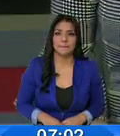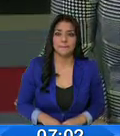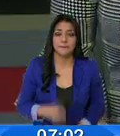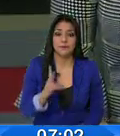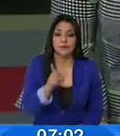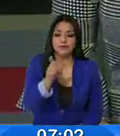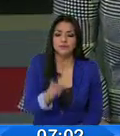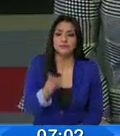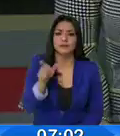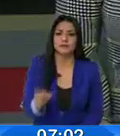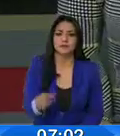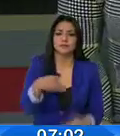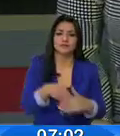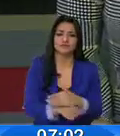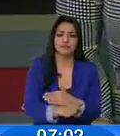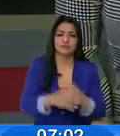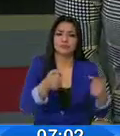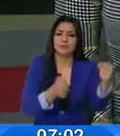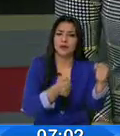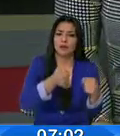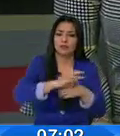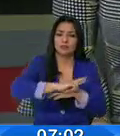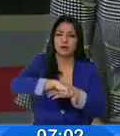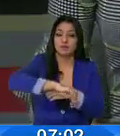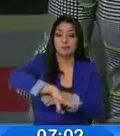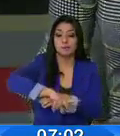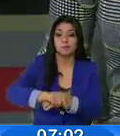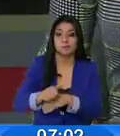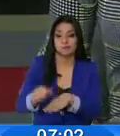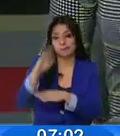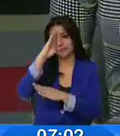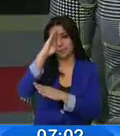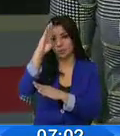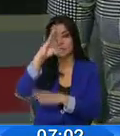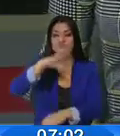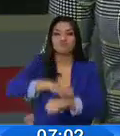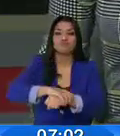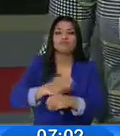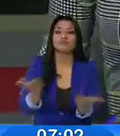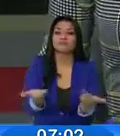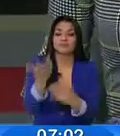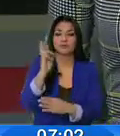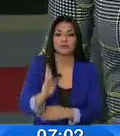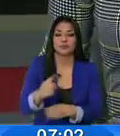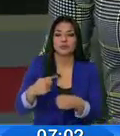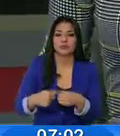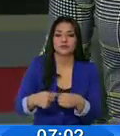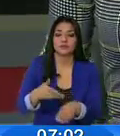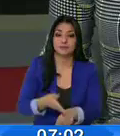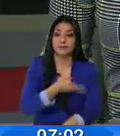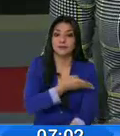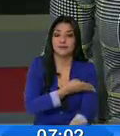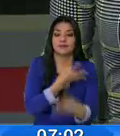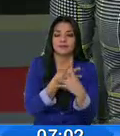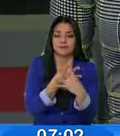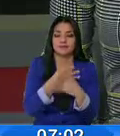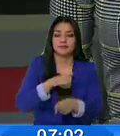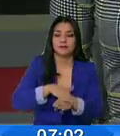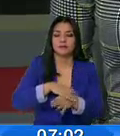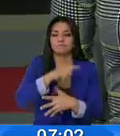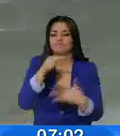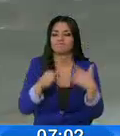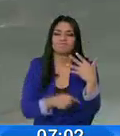que se dedicaban al robo de accesorios de vehículos fueron detenidos al sur de Quito. Los sospechosos presentan antecedentes por varios